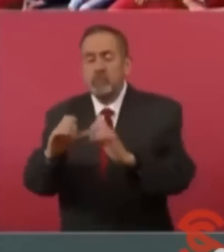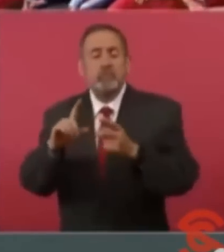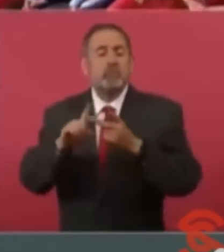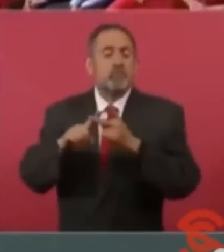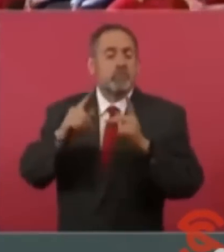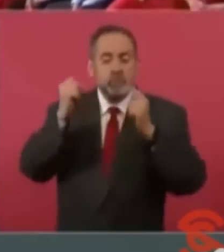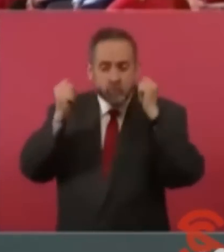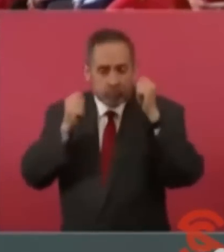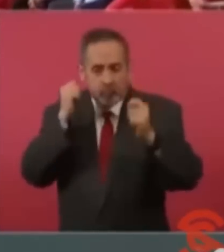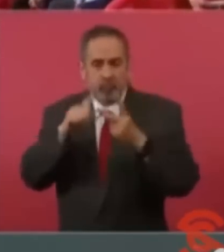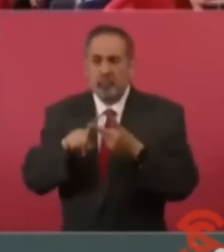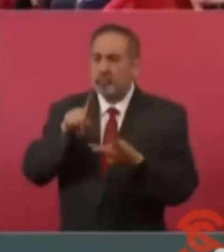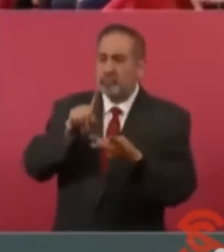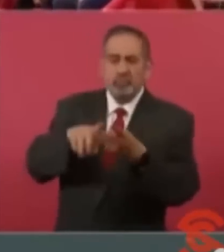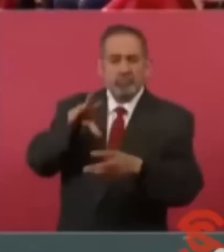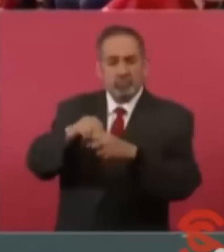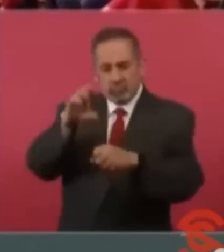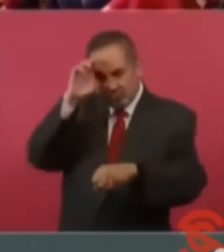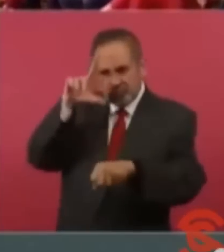y cultural.